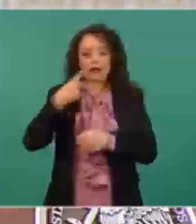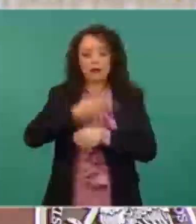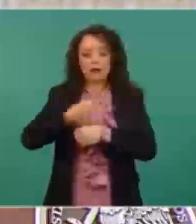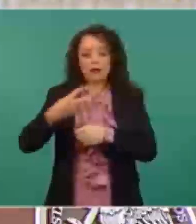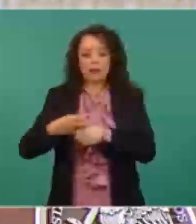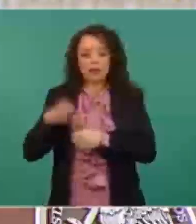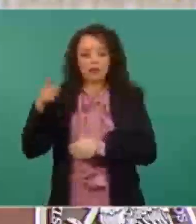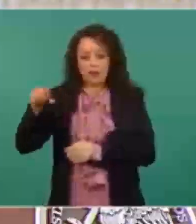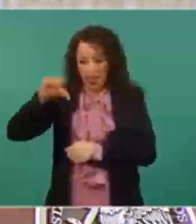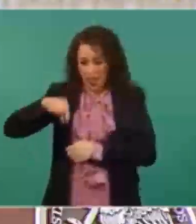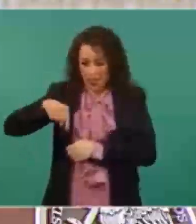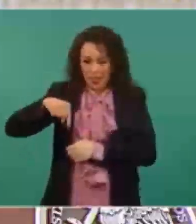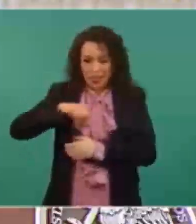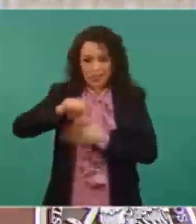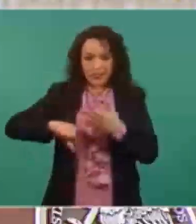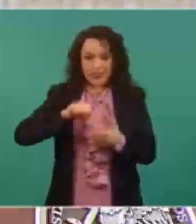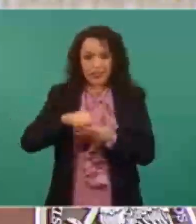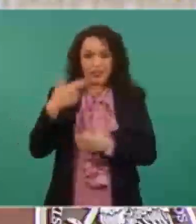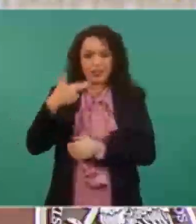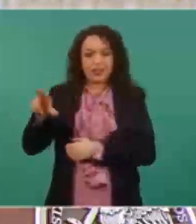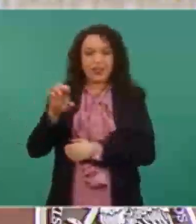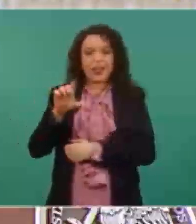aquí al centro,